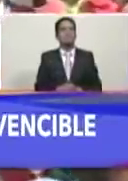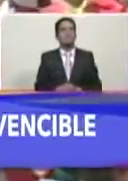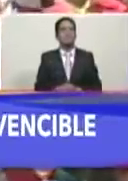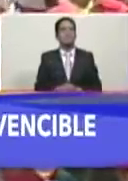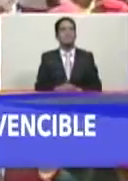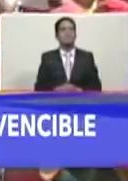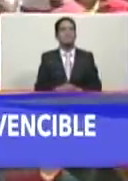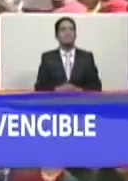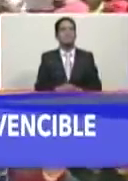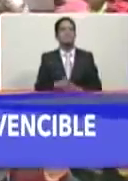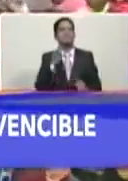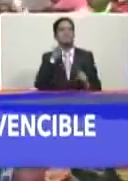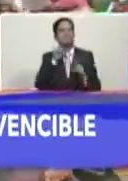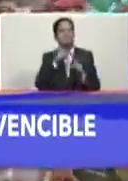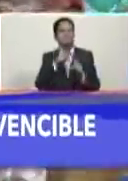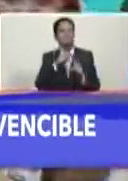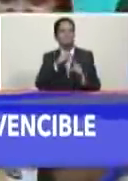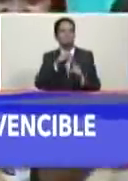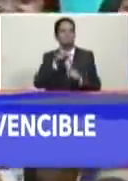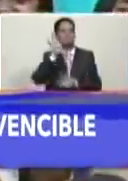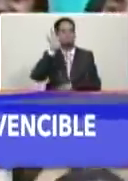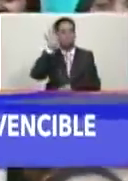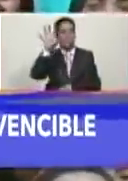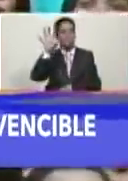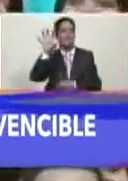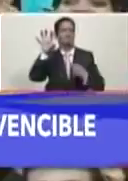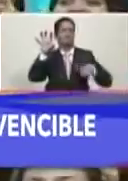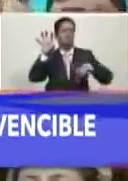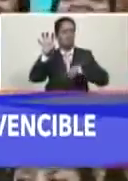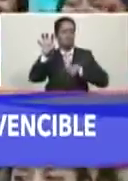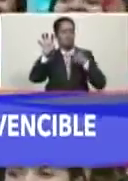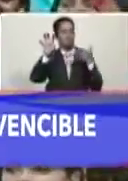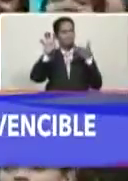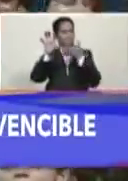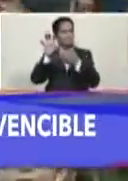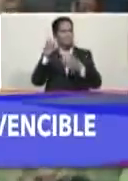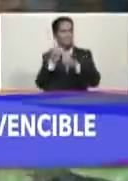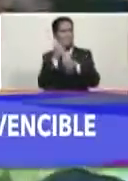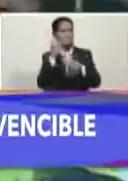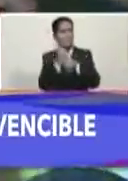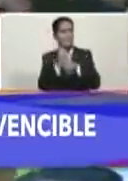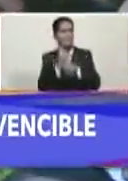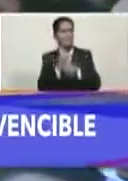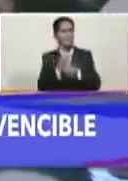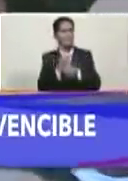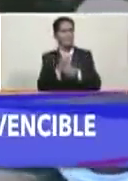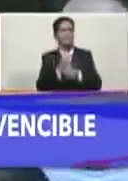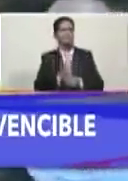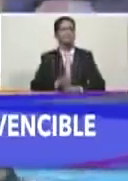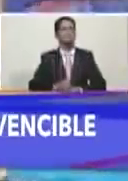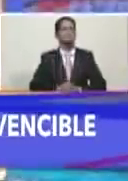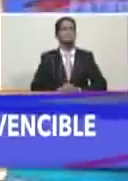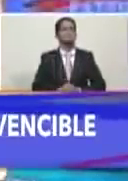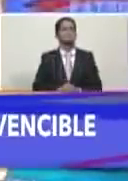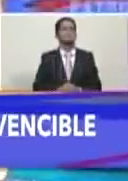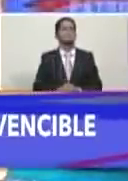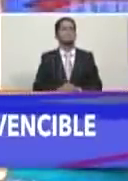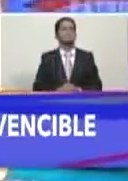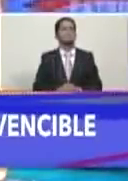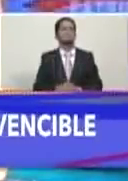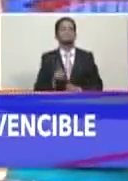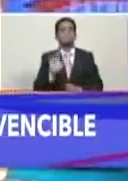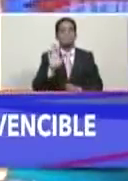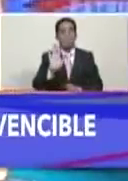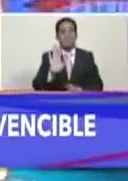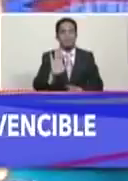Es por la patria que debemos trabajar. Es por la patria que debemos luchar. Así mismo